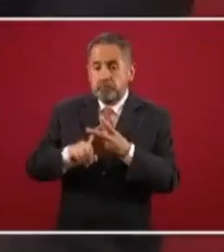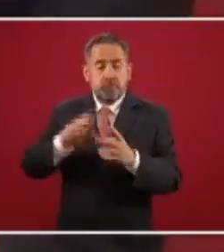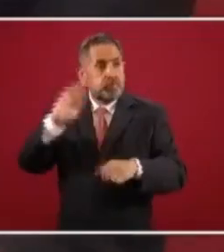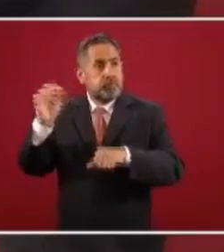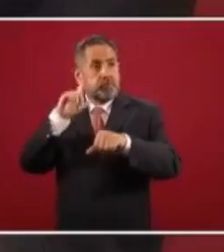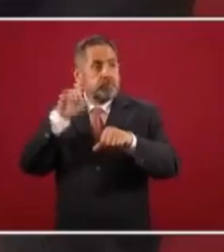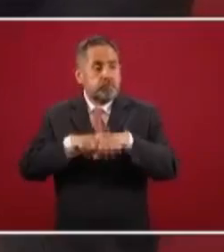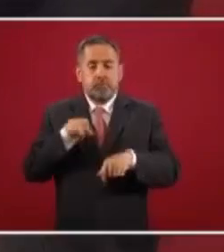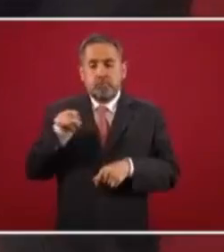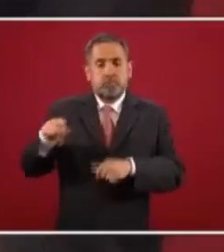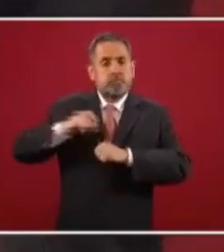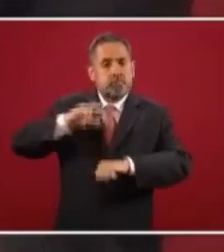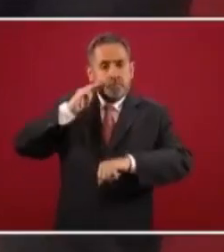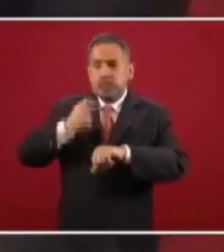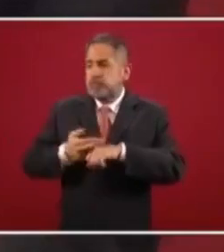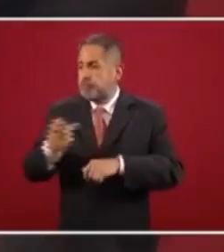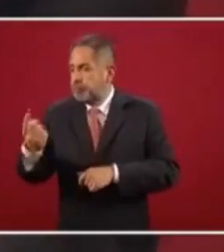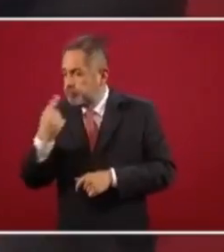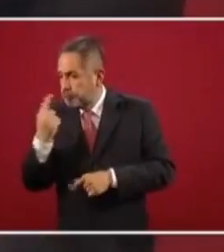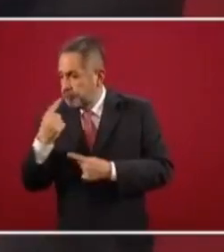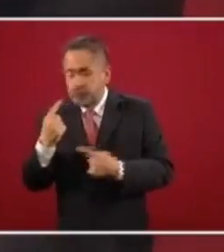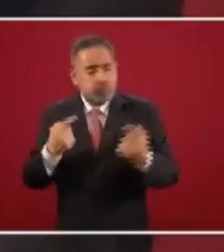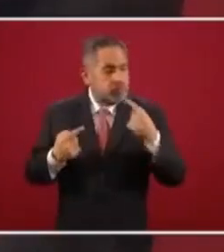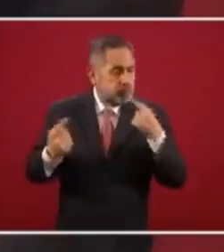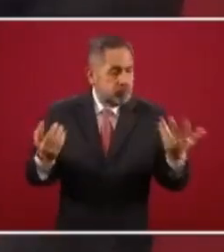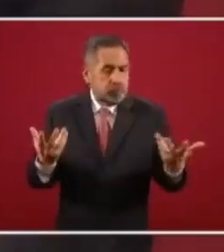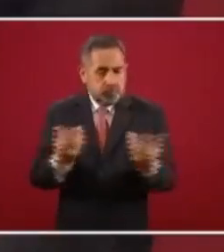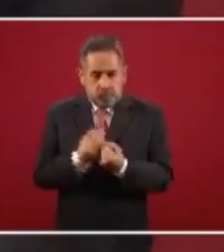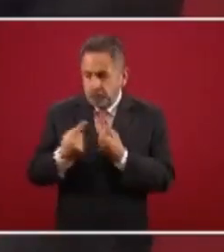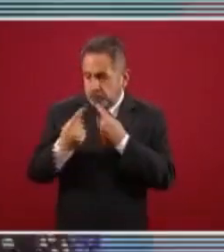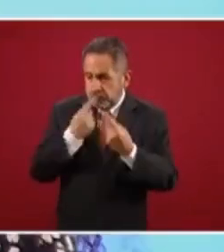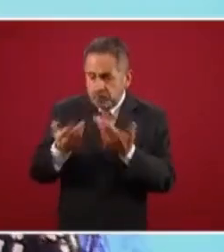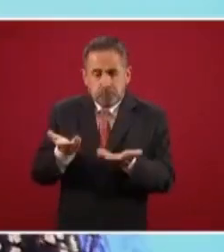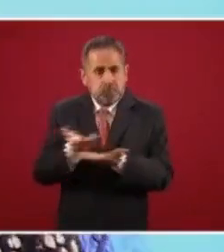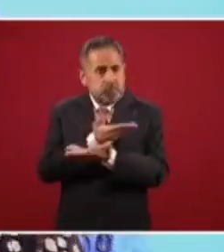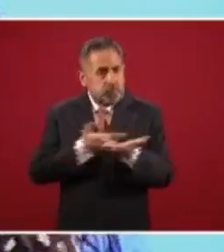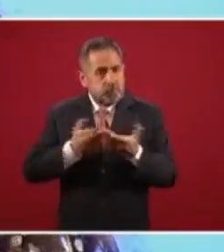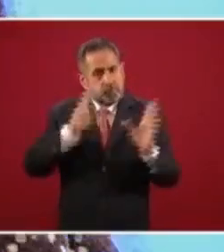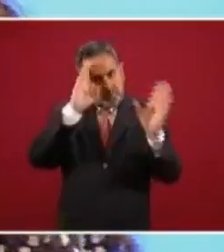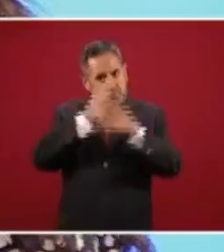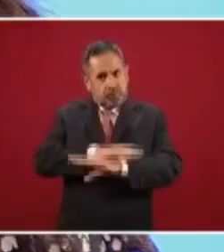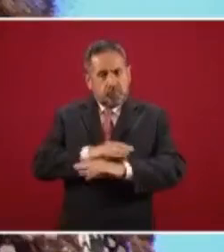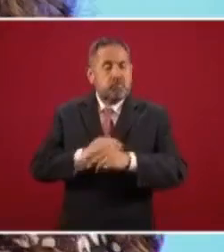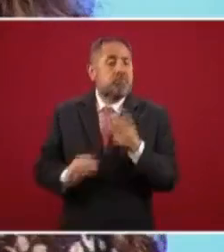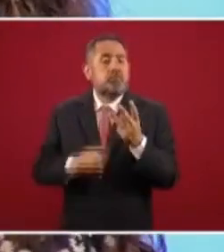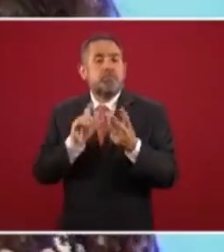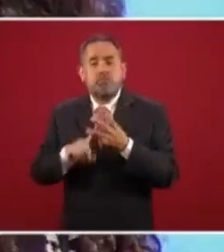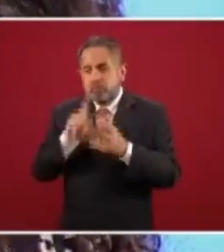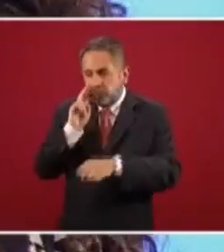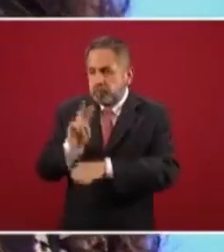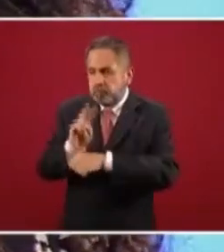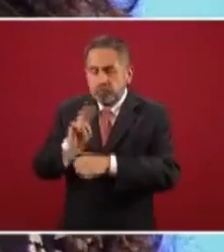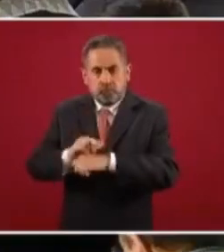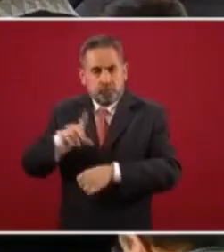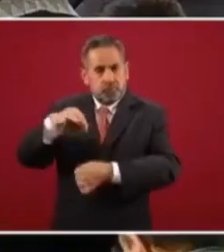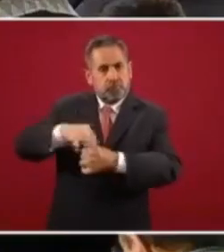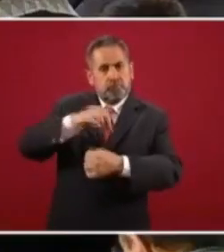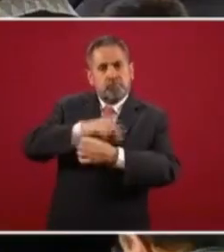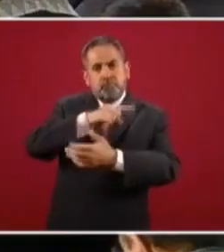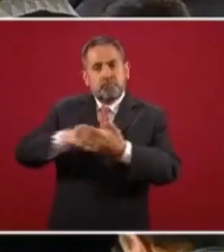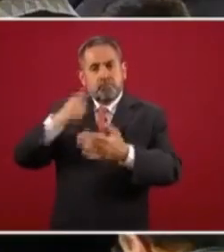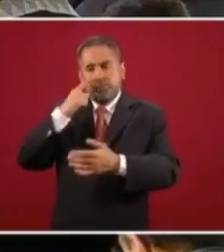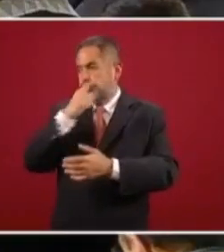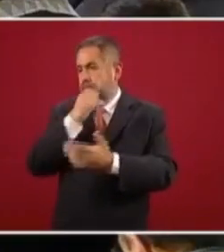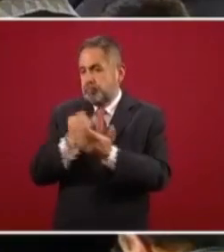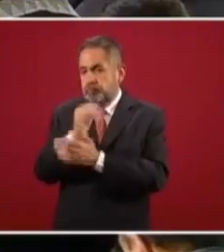federal, estará encargado de verificar todos los procesos democráticos y será también